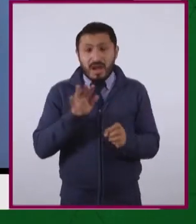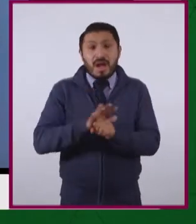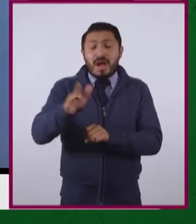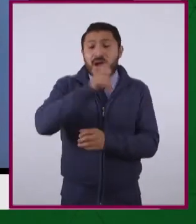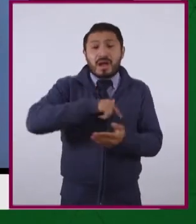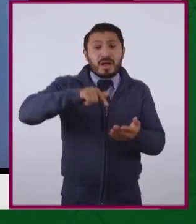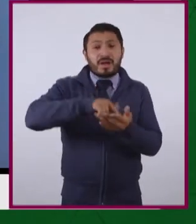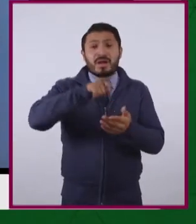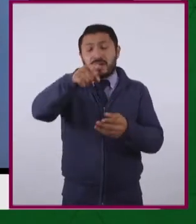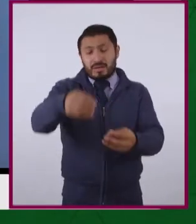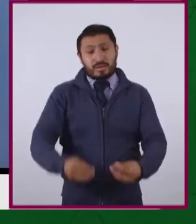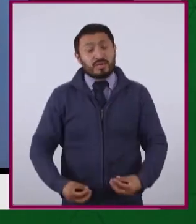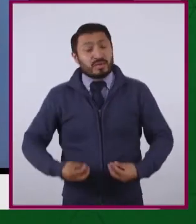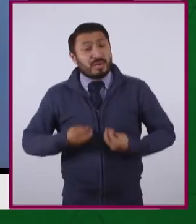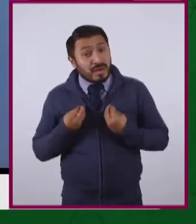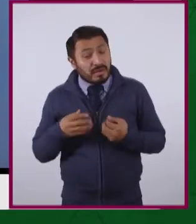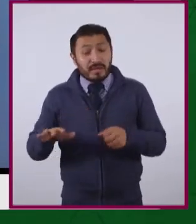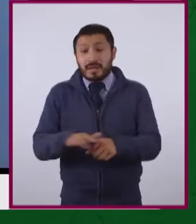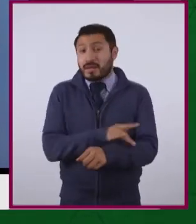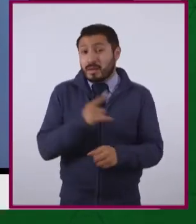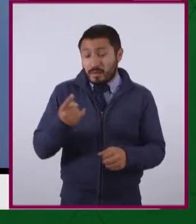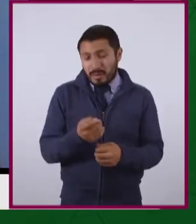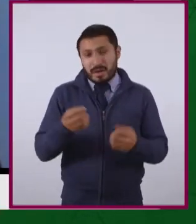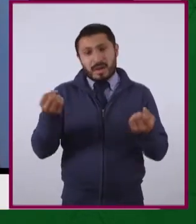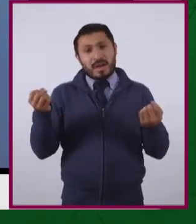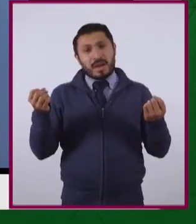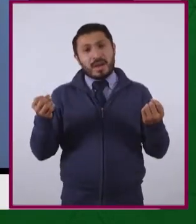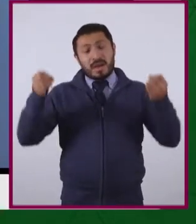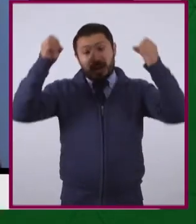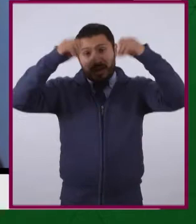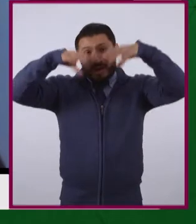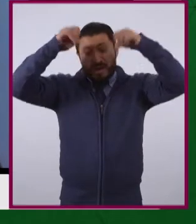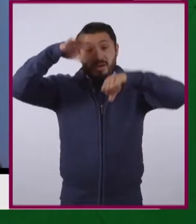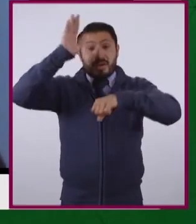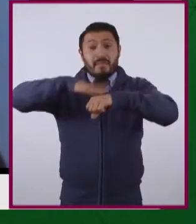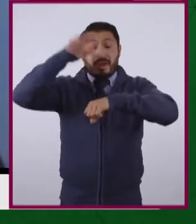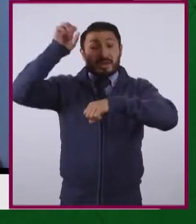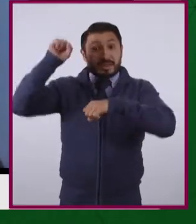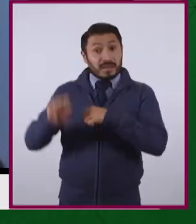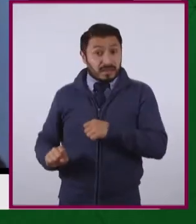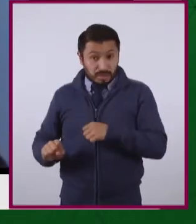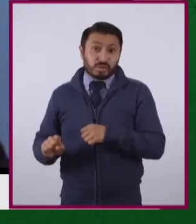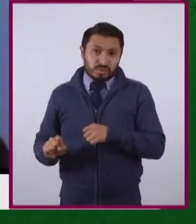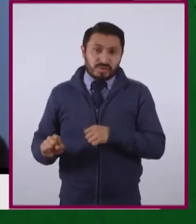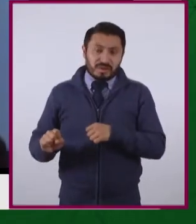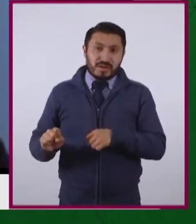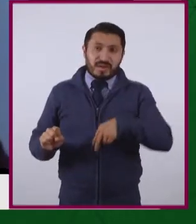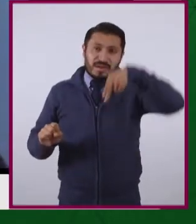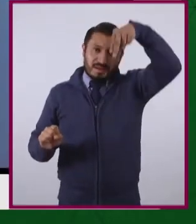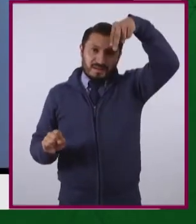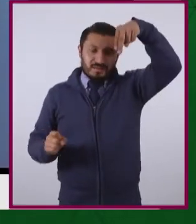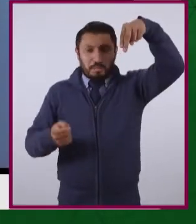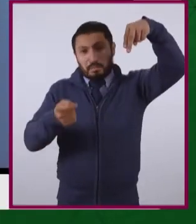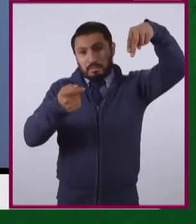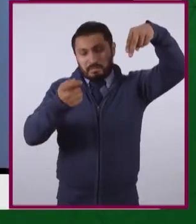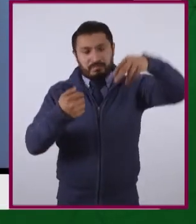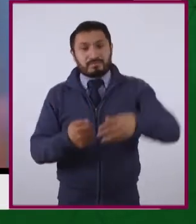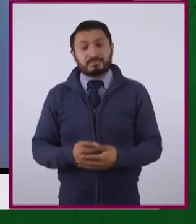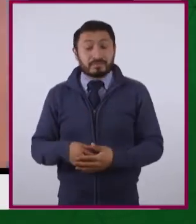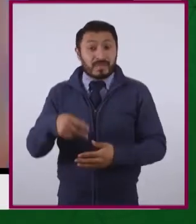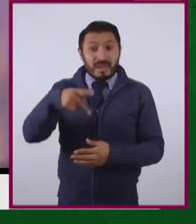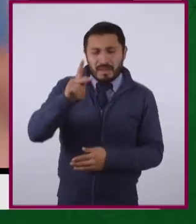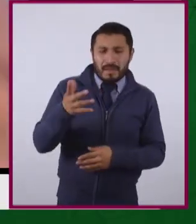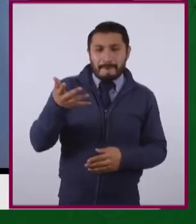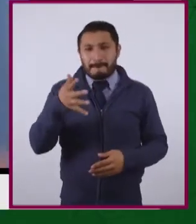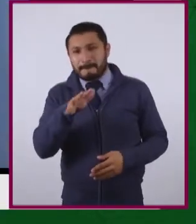de la ciudad vivas, porque llueve más en el sur de la ciudad que en el norte. Pero